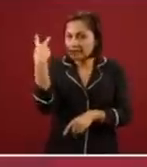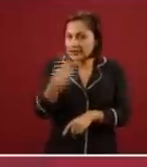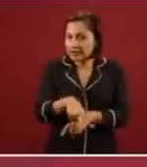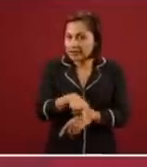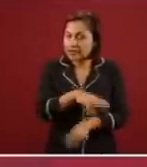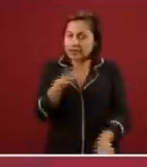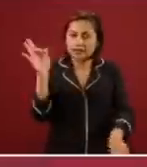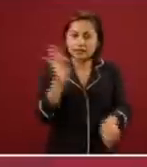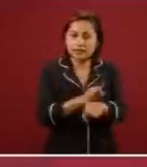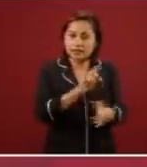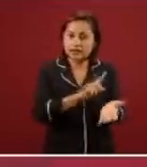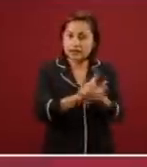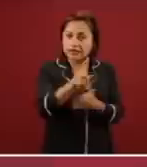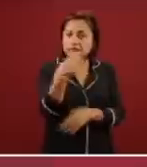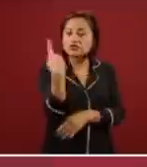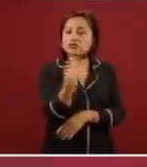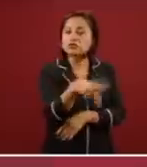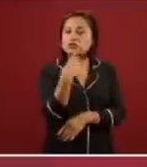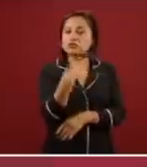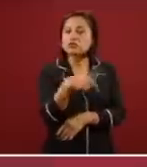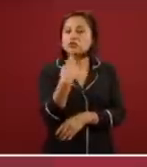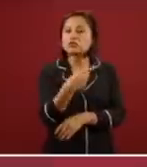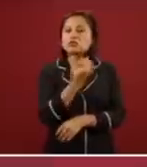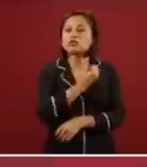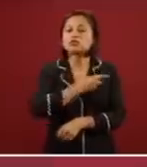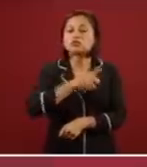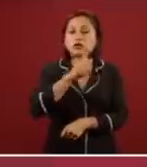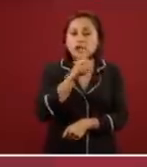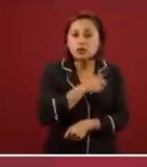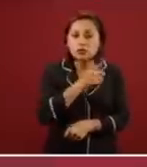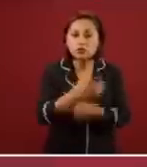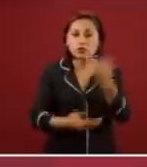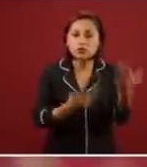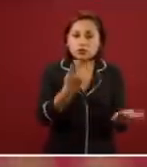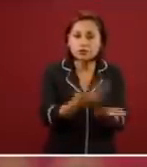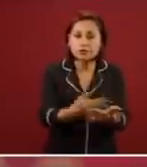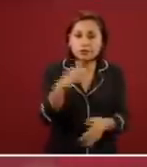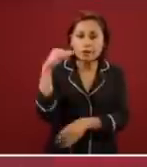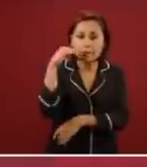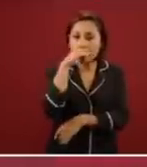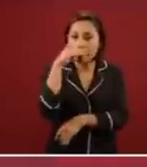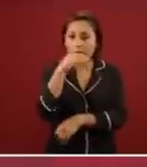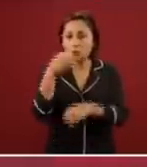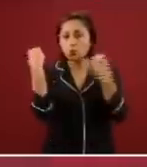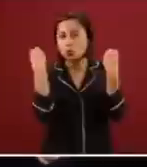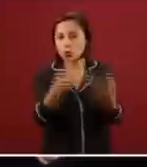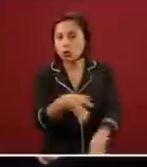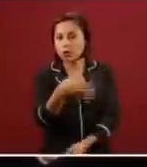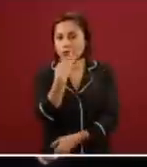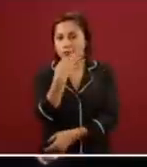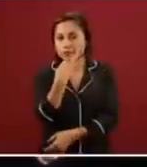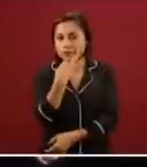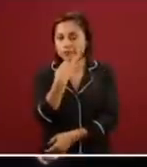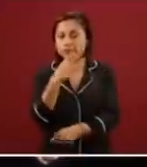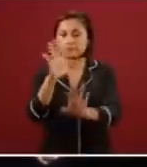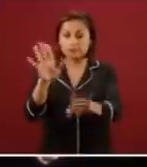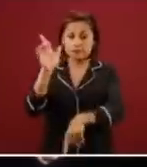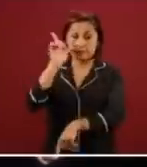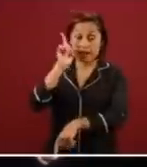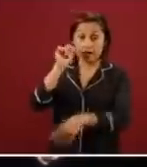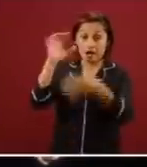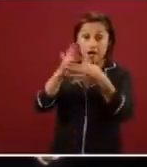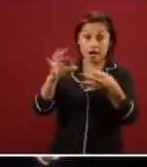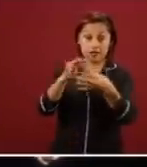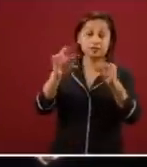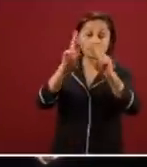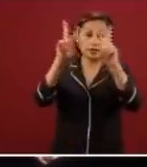medicamentos gratuitos. Sobre esto vamos a hablar mañana, sobre este plan, y se va a